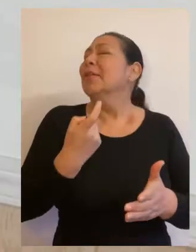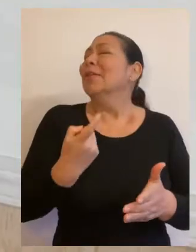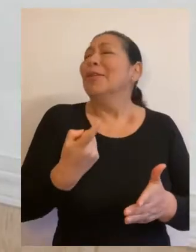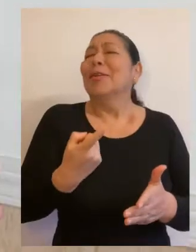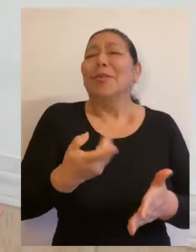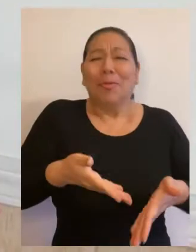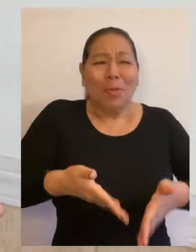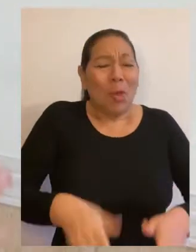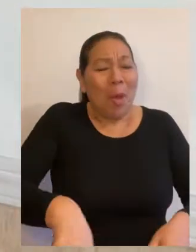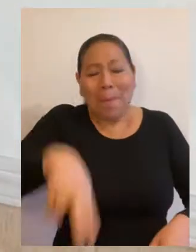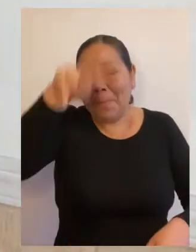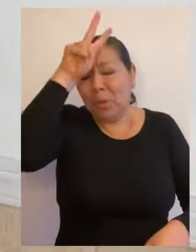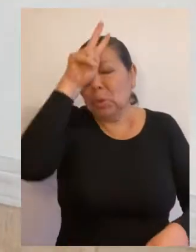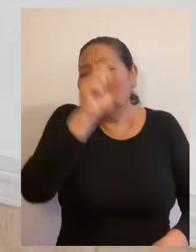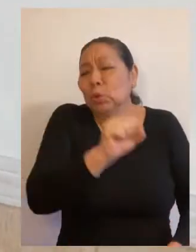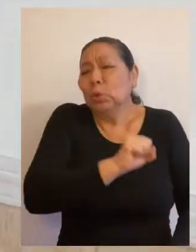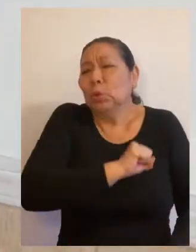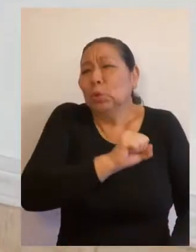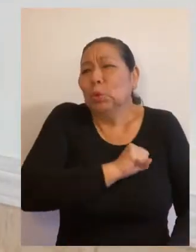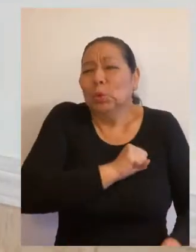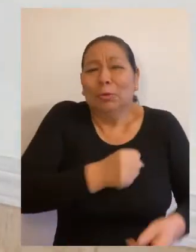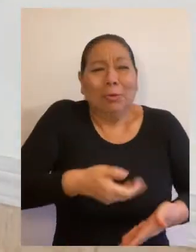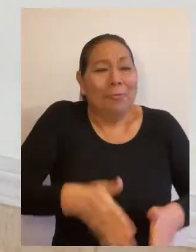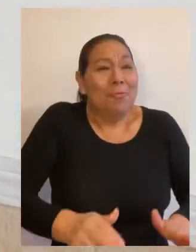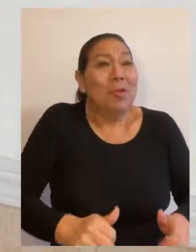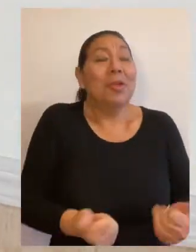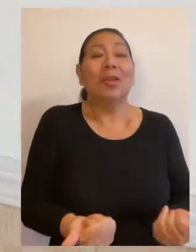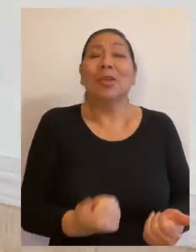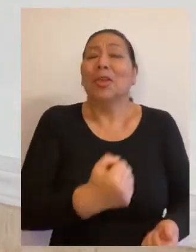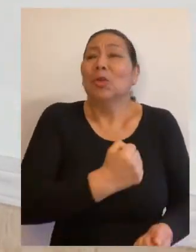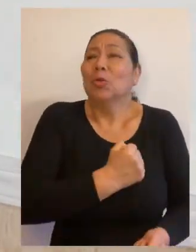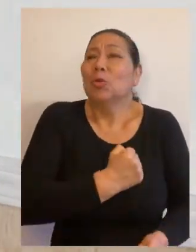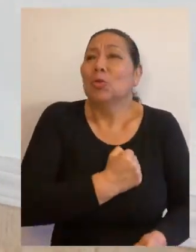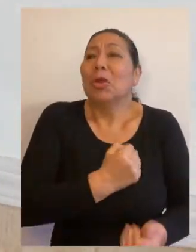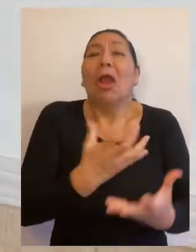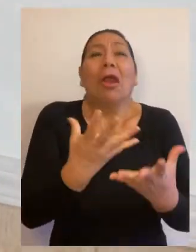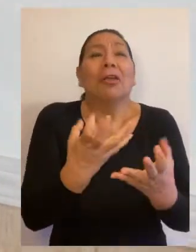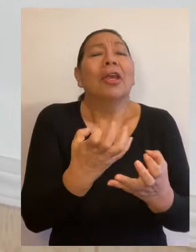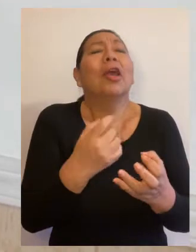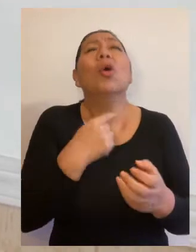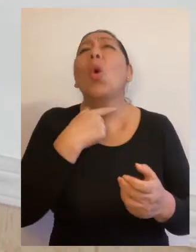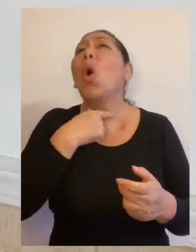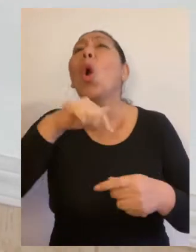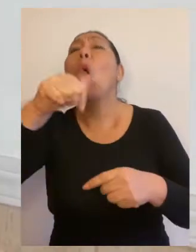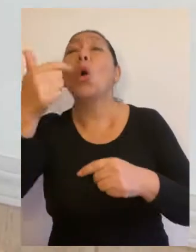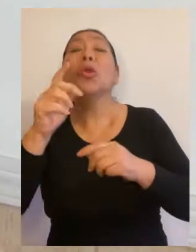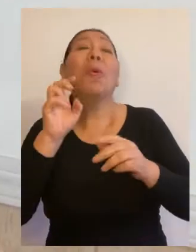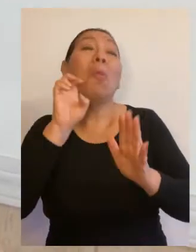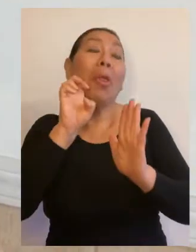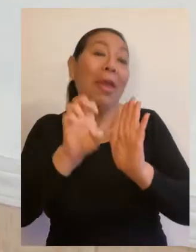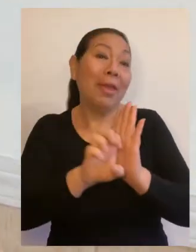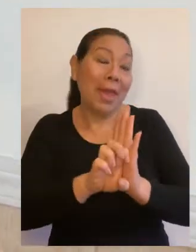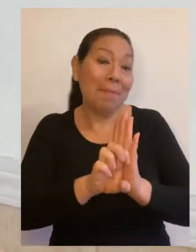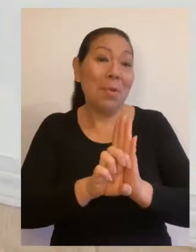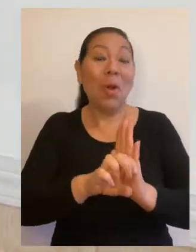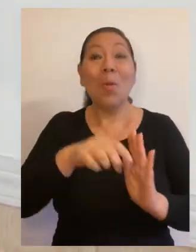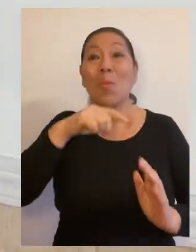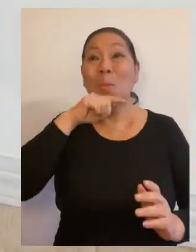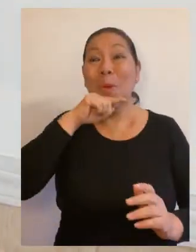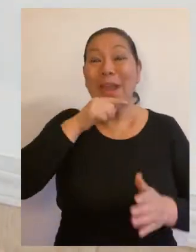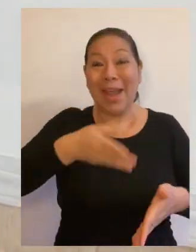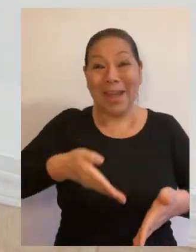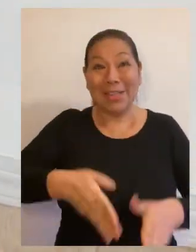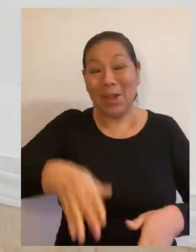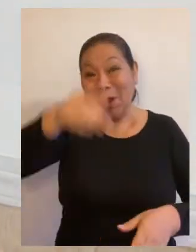peruano es tan hermoso que algunas personas que viven en nuestro país deciden serlo. Como por ejemplo María